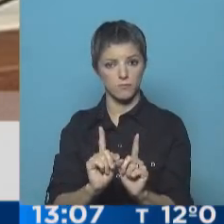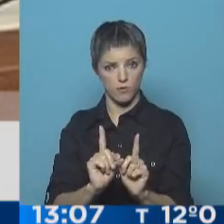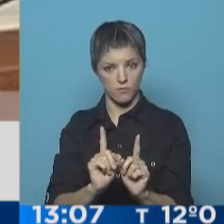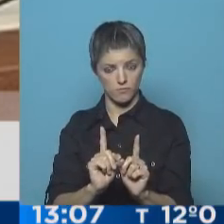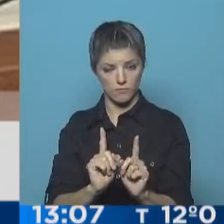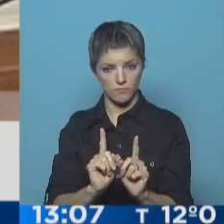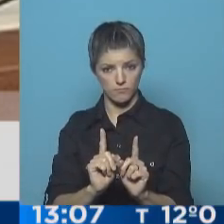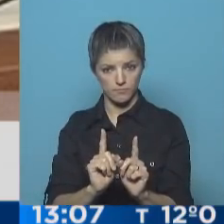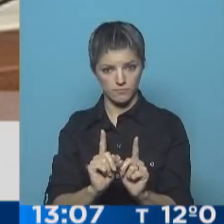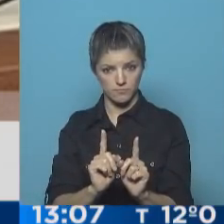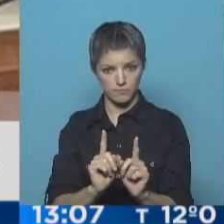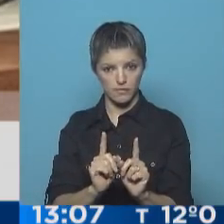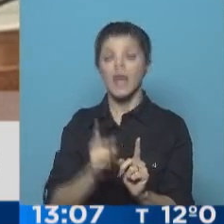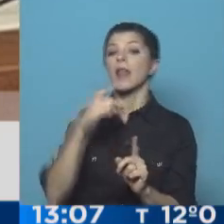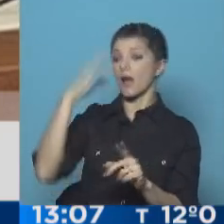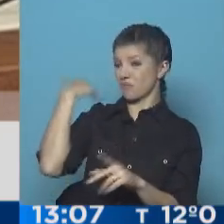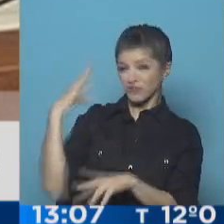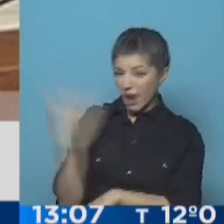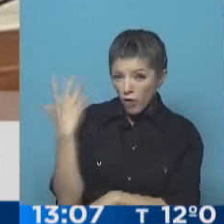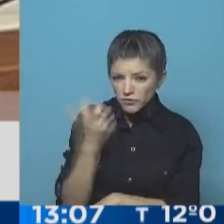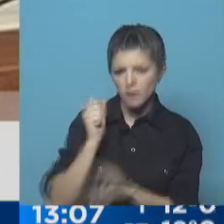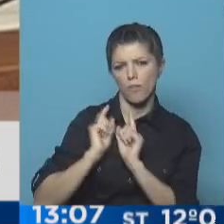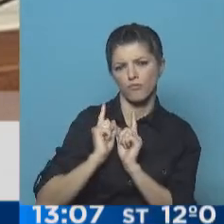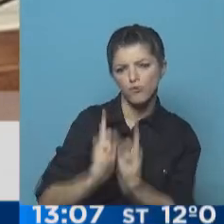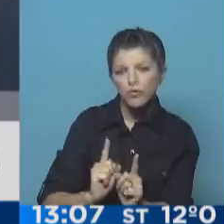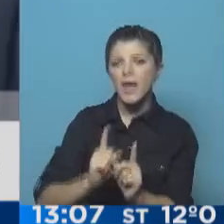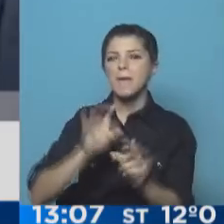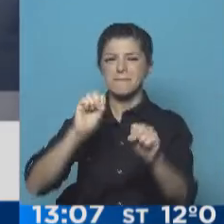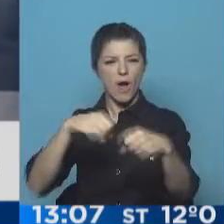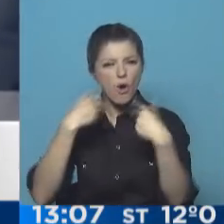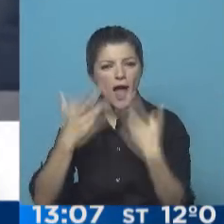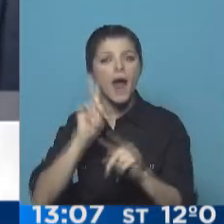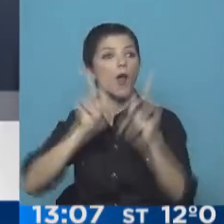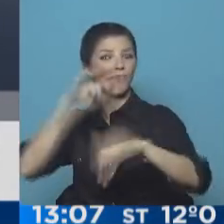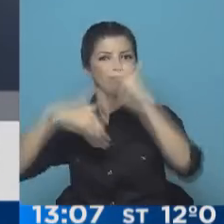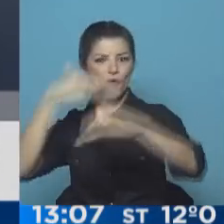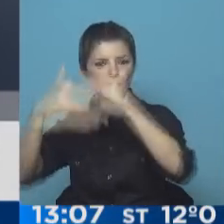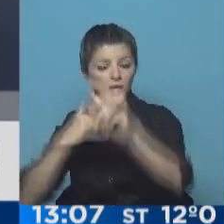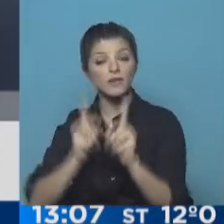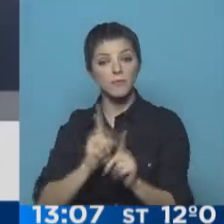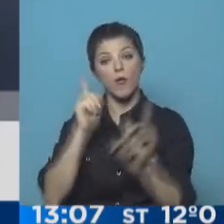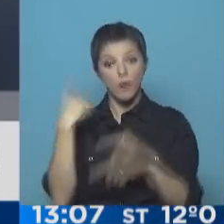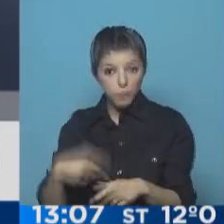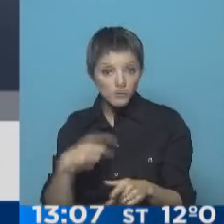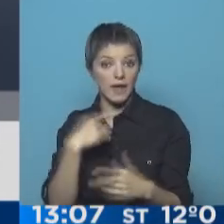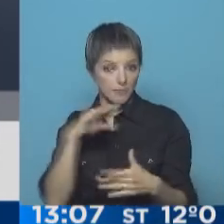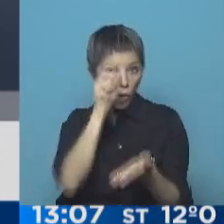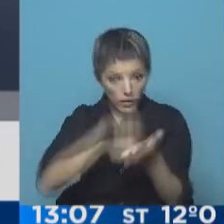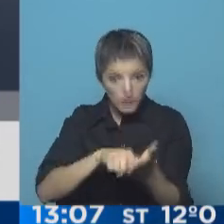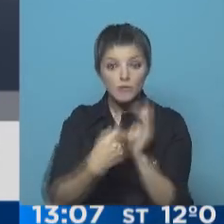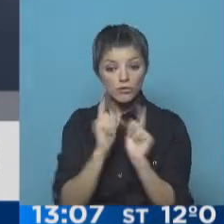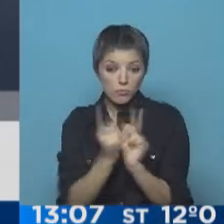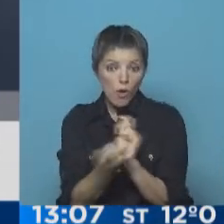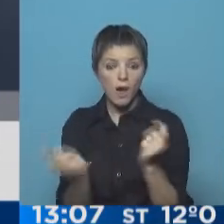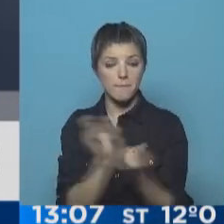Buscar que evolucione las cosas que tengan que evolucionar ir corrigiendo lo que haya que corregir